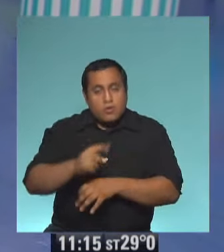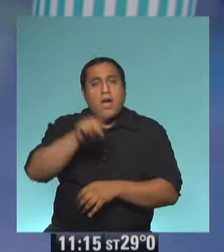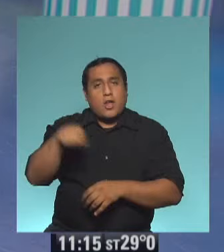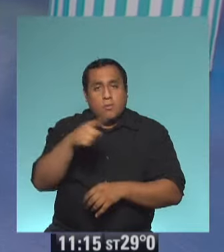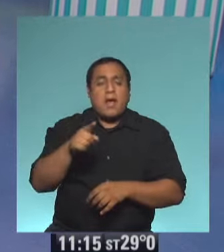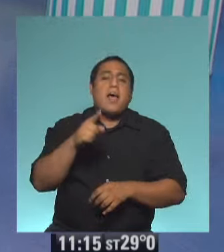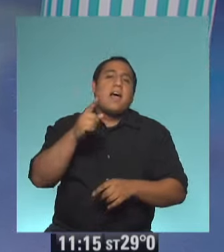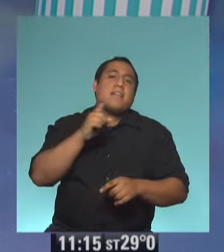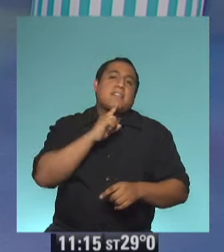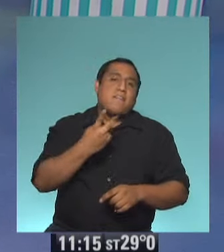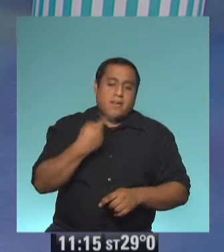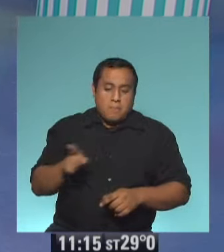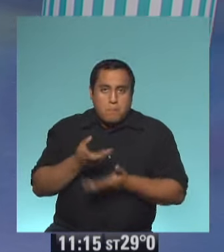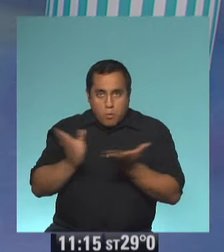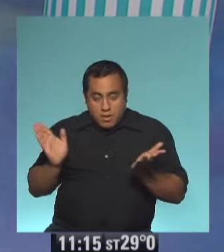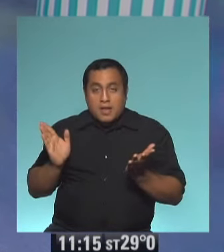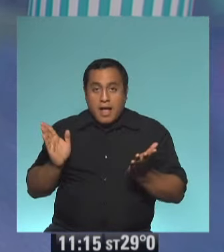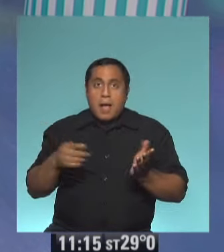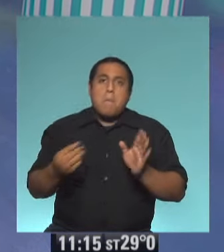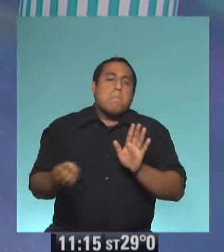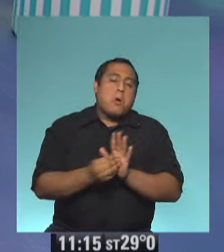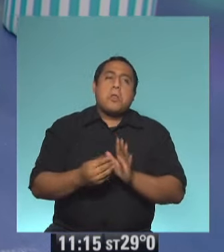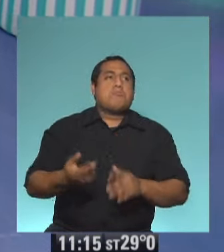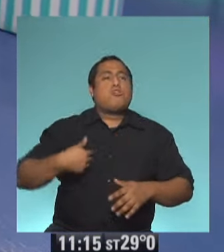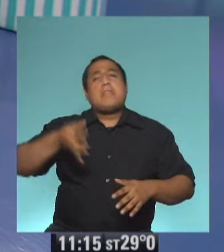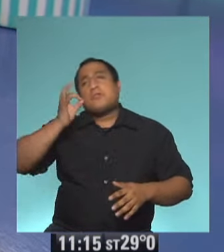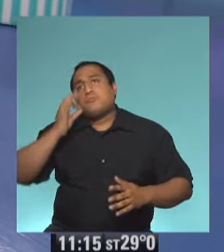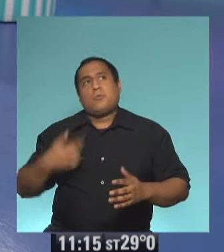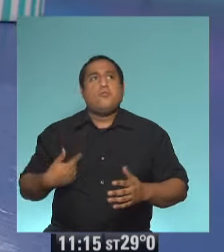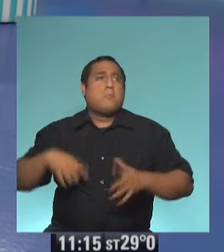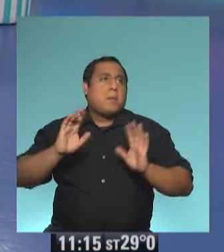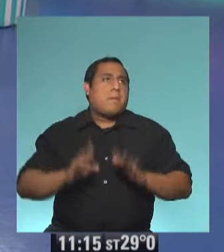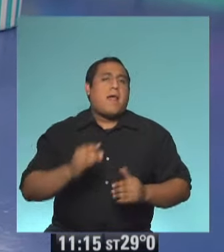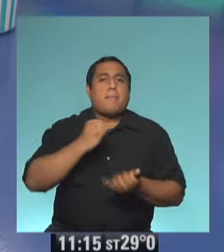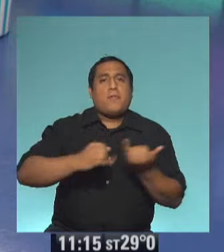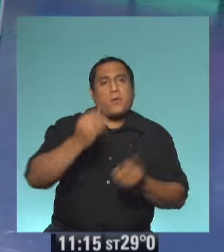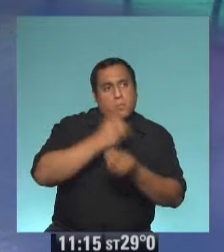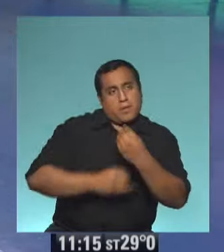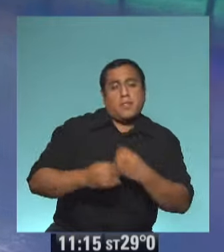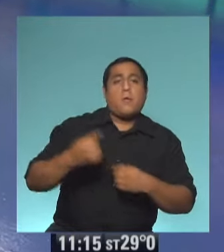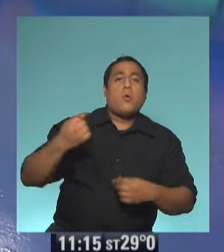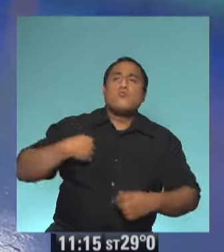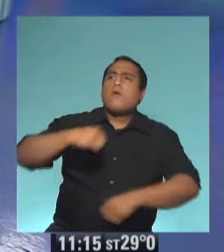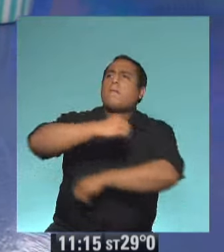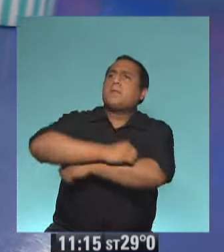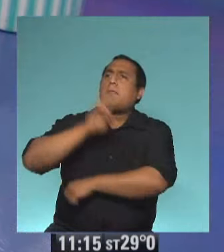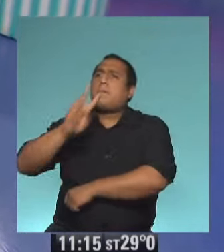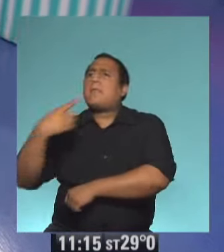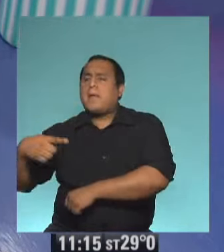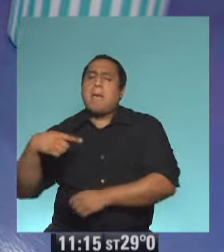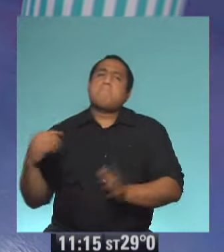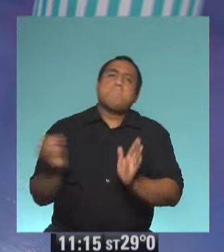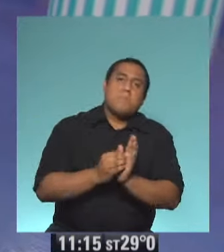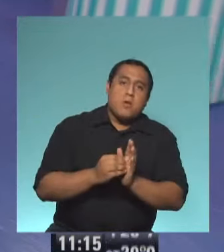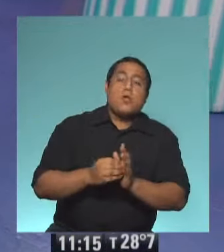guión bajo pública, y ahí nos dicen, estoy desayunando, o estoy preparando el almuerzo, o esto es lo que veo en mi ventana, o quiero estar ahí con ustedes,